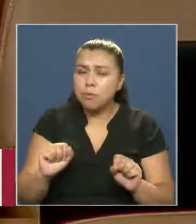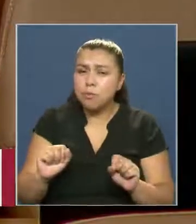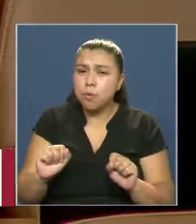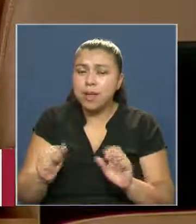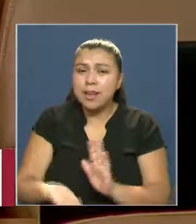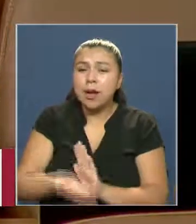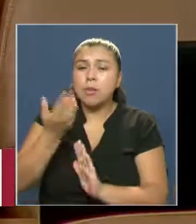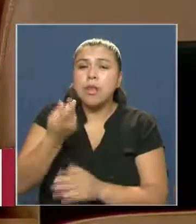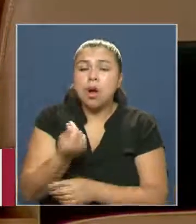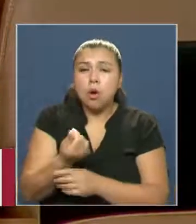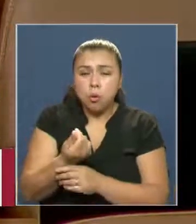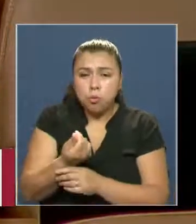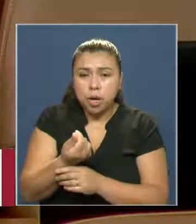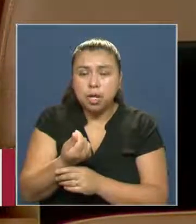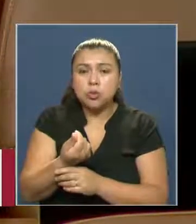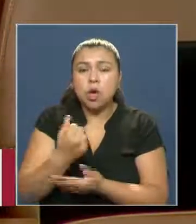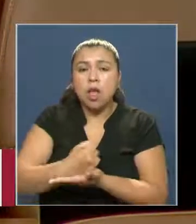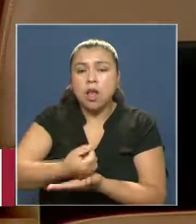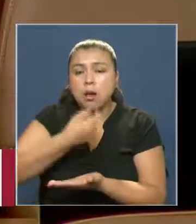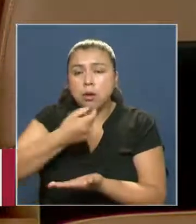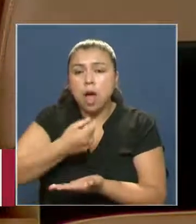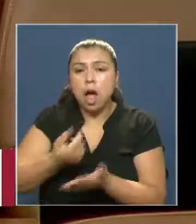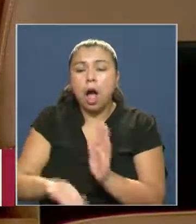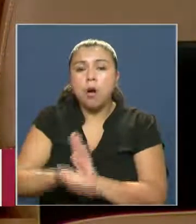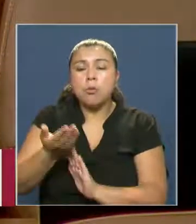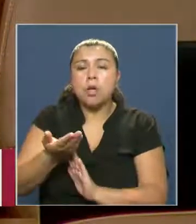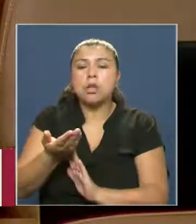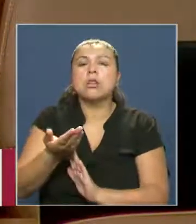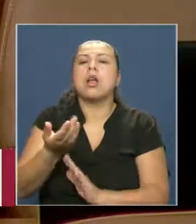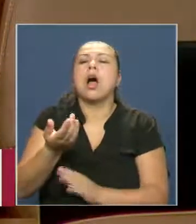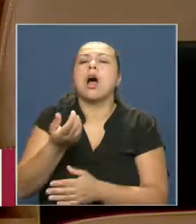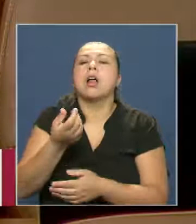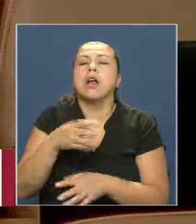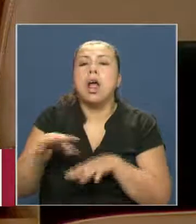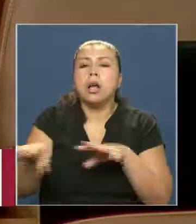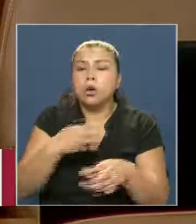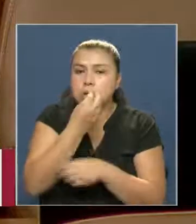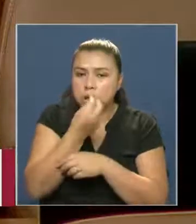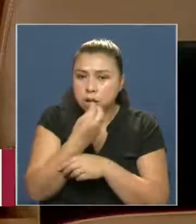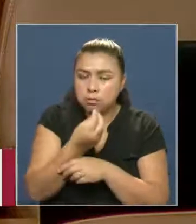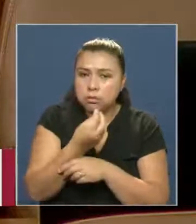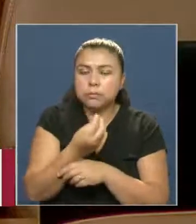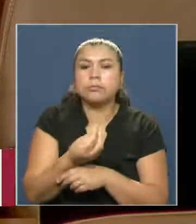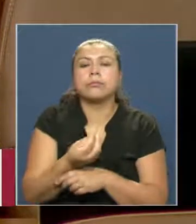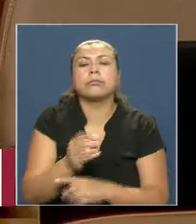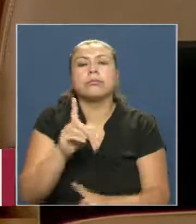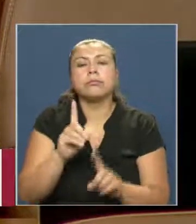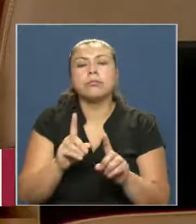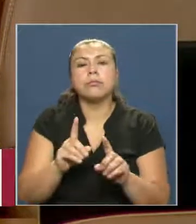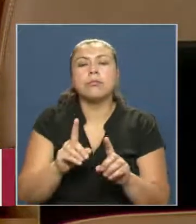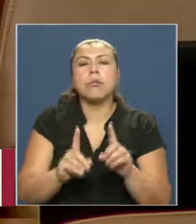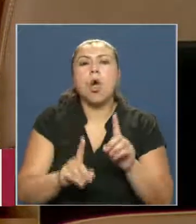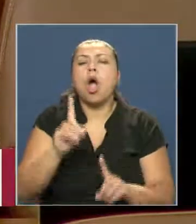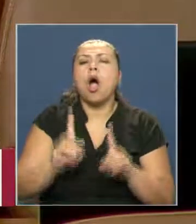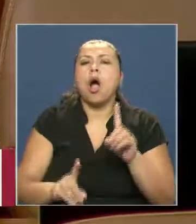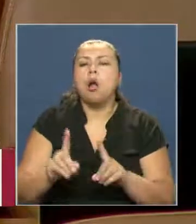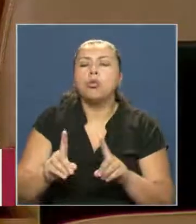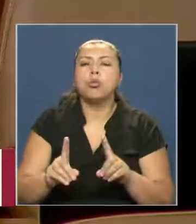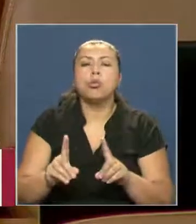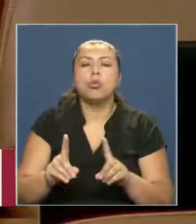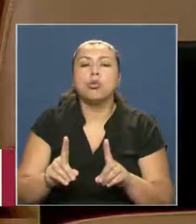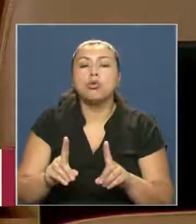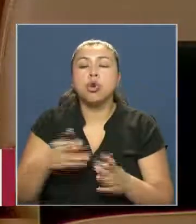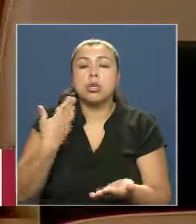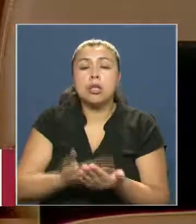farmacéuticos, de los productos alimenticios, de aquellos de primera necesidad, porque hay algún grupo de aprovechadores que quieren